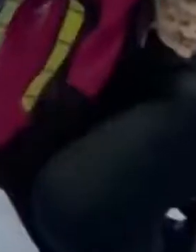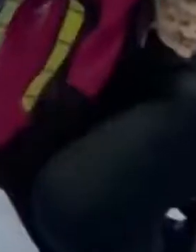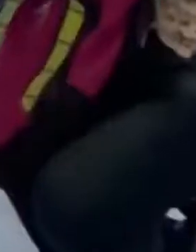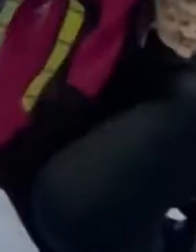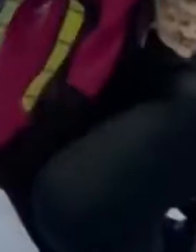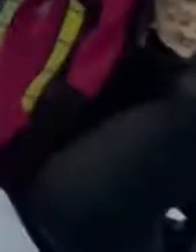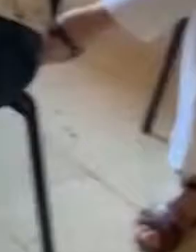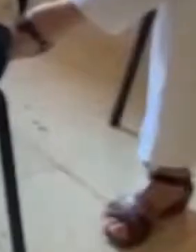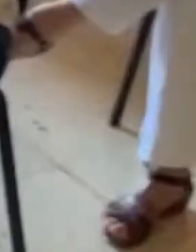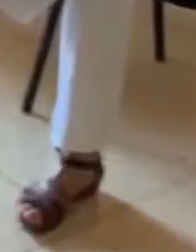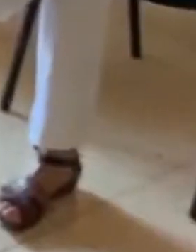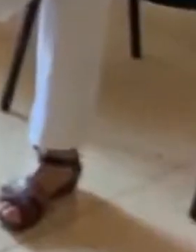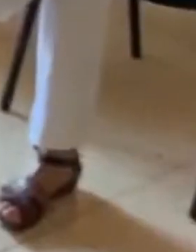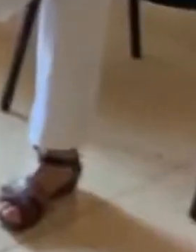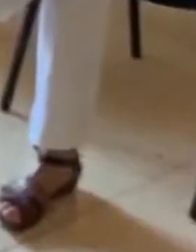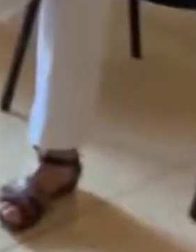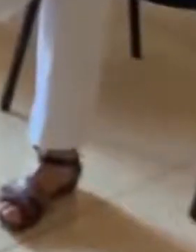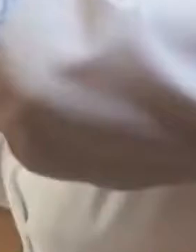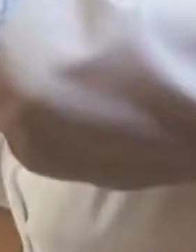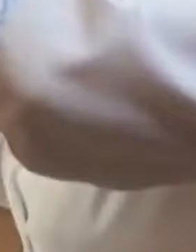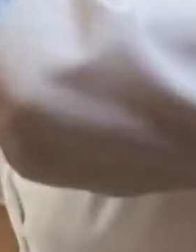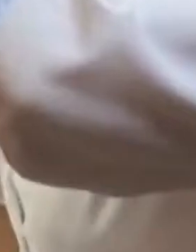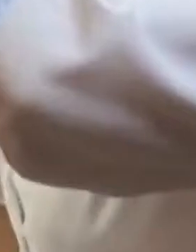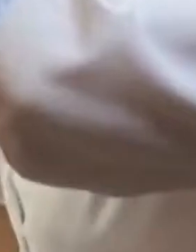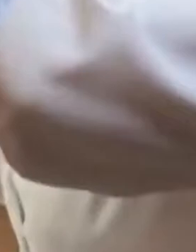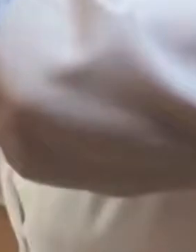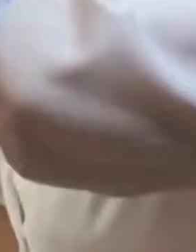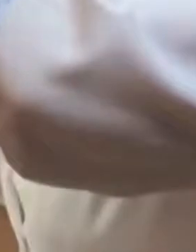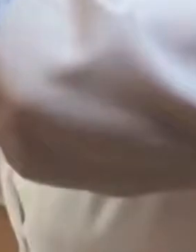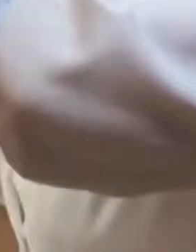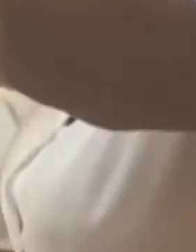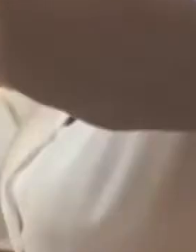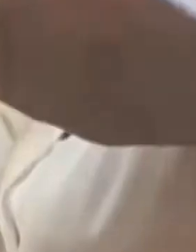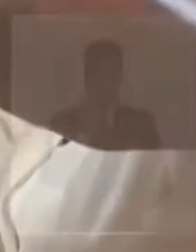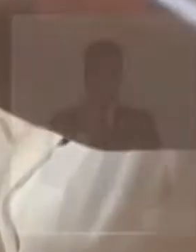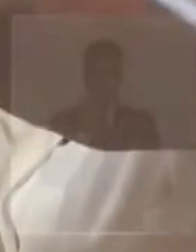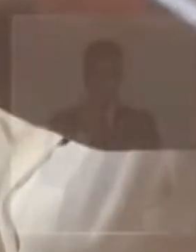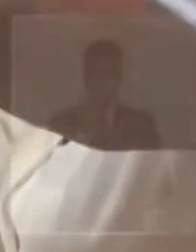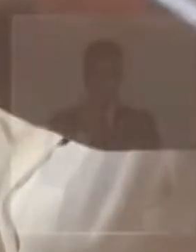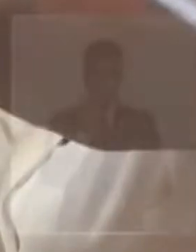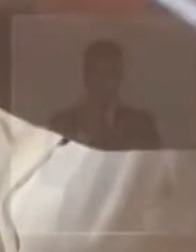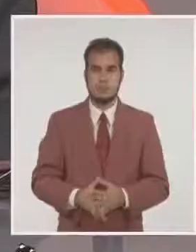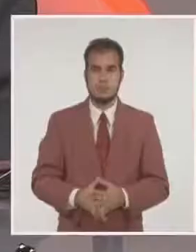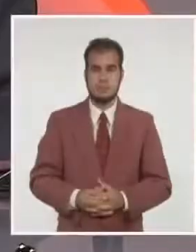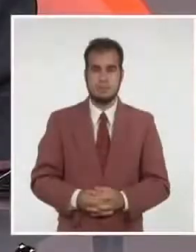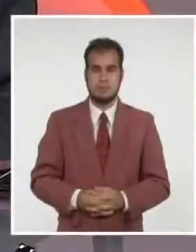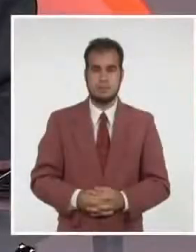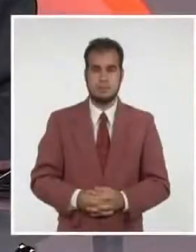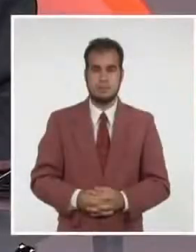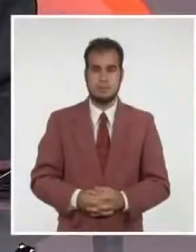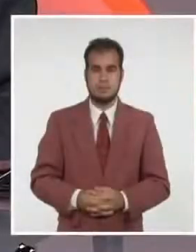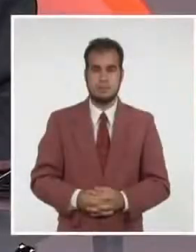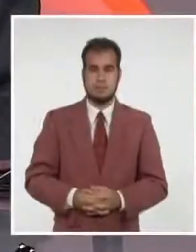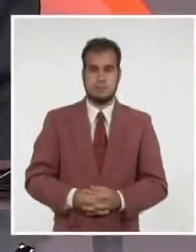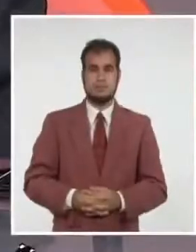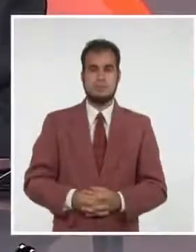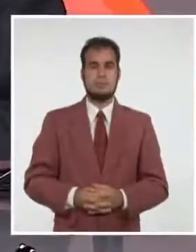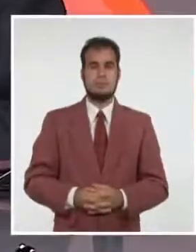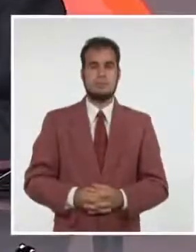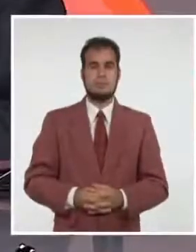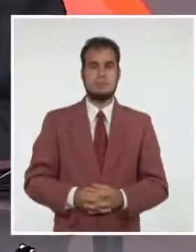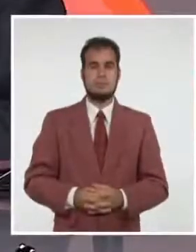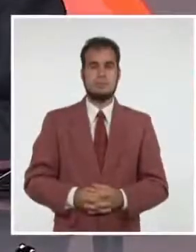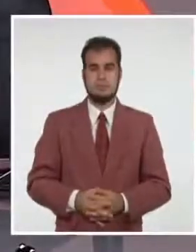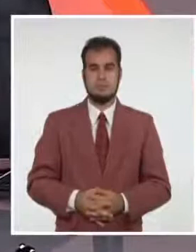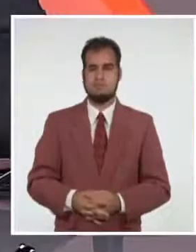bella eterno, por lágrimas de 2 ríos, en este envase, democracia.